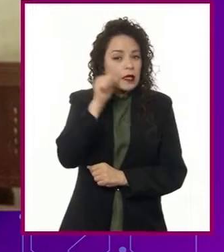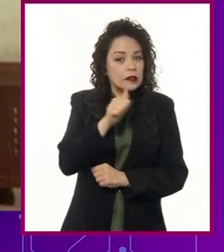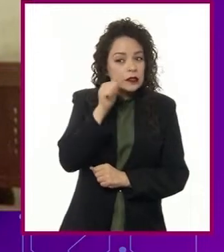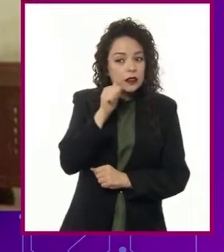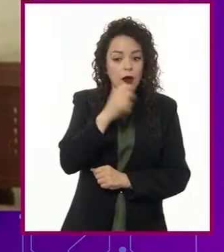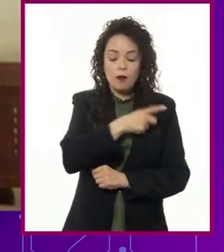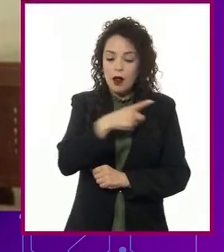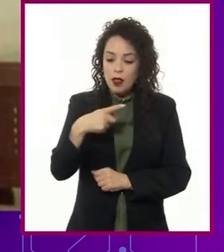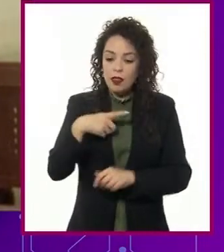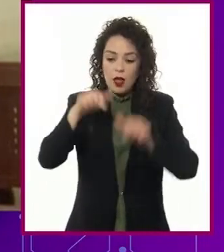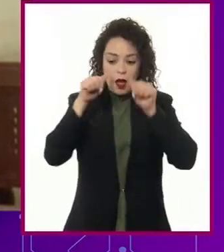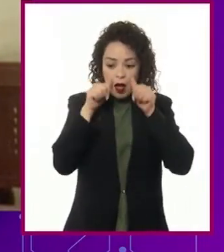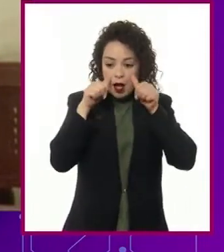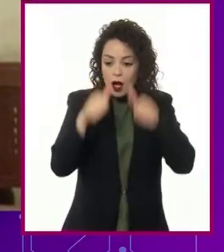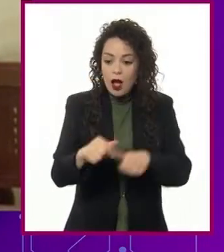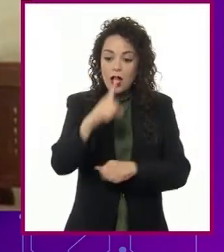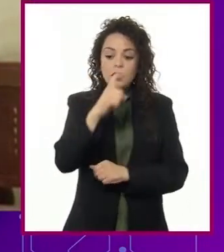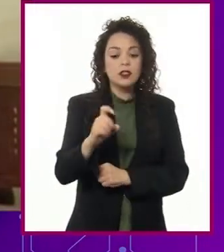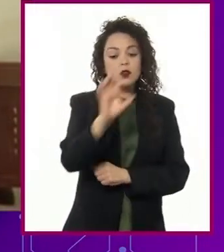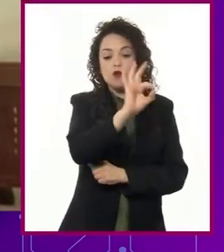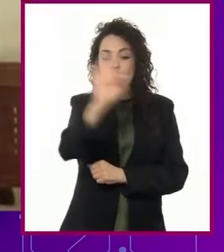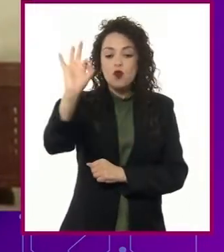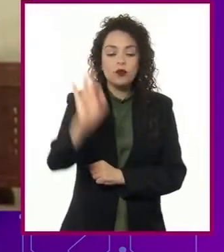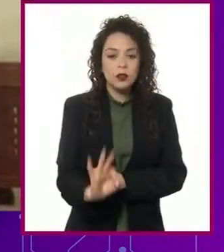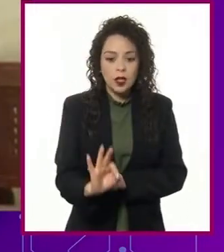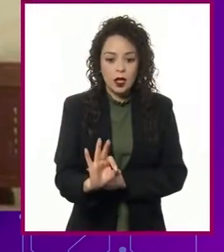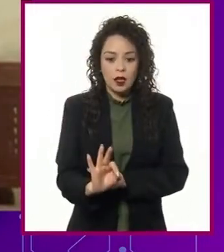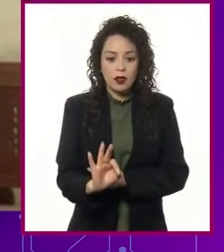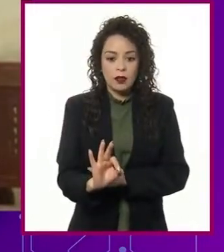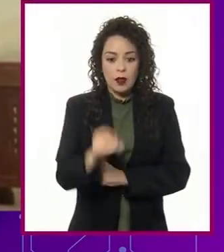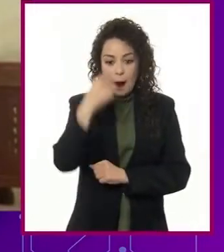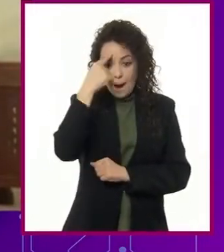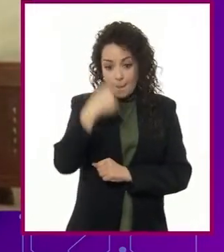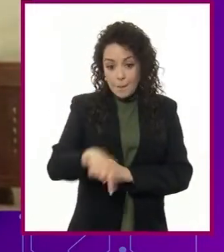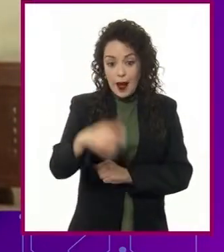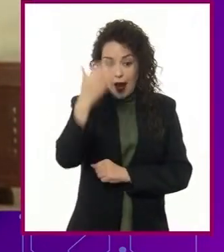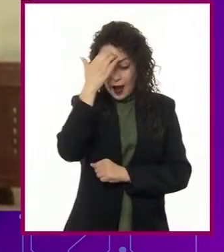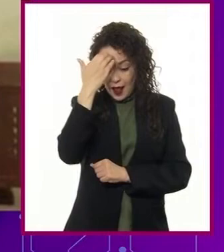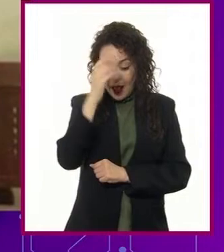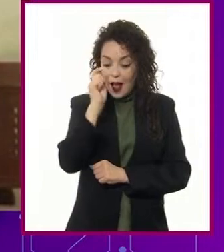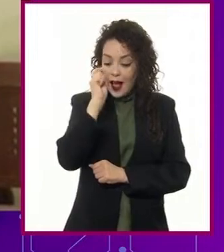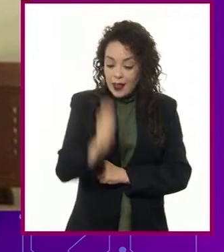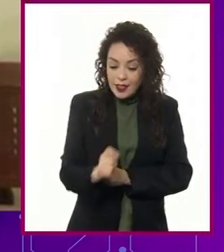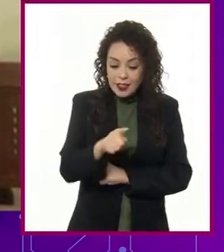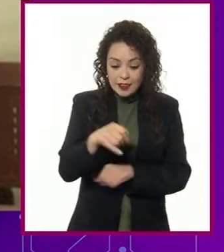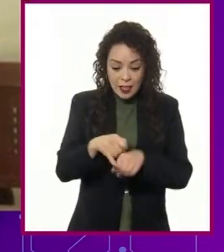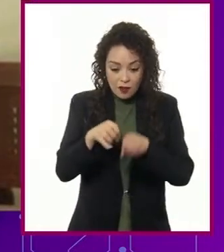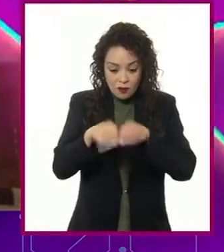con la atención al 100% para conocer la calidad de la información.